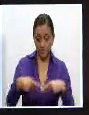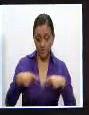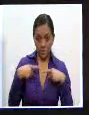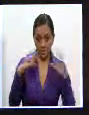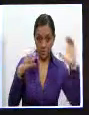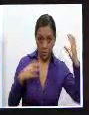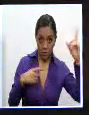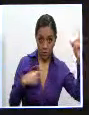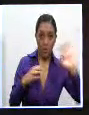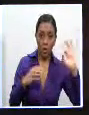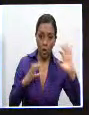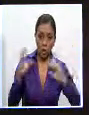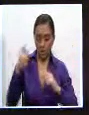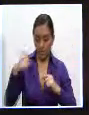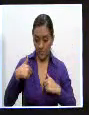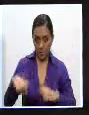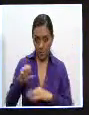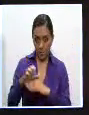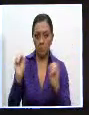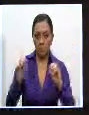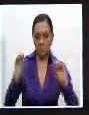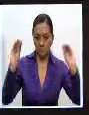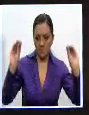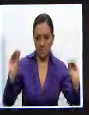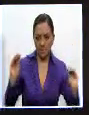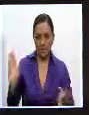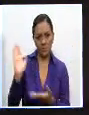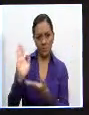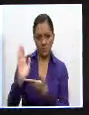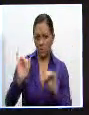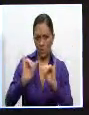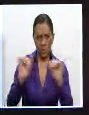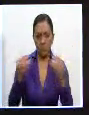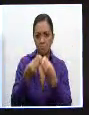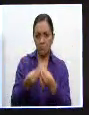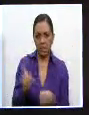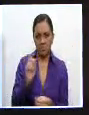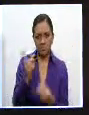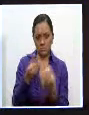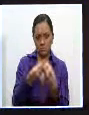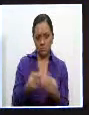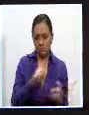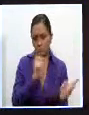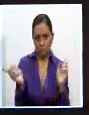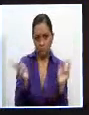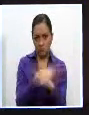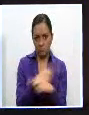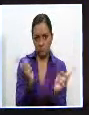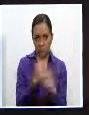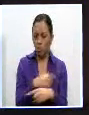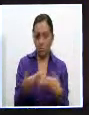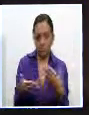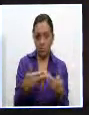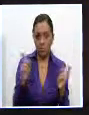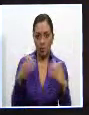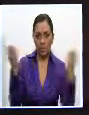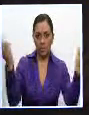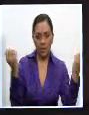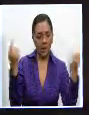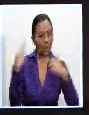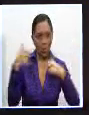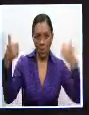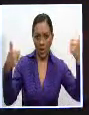o los colombianos que viven en el Ecuador acumular sus aportaciones de seguridad social no perderlas por derecho a trasladarse en el país y poder jubilar en